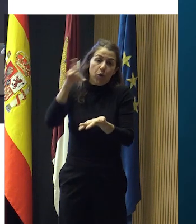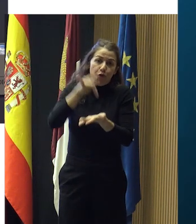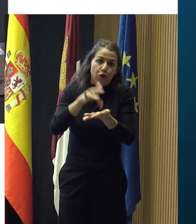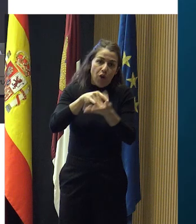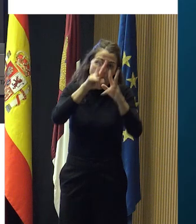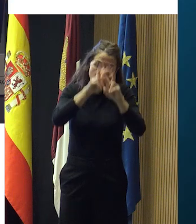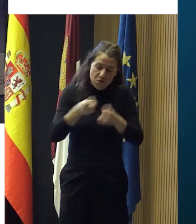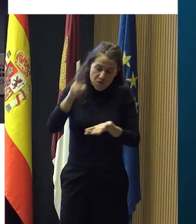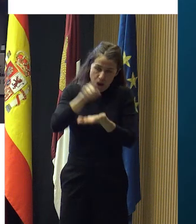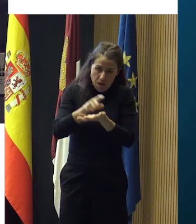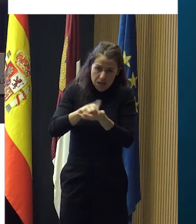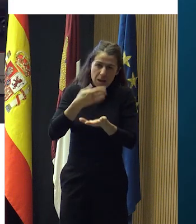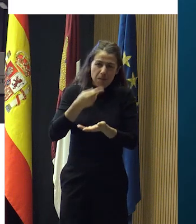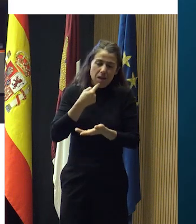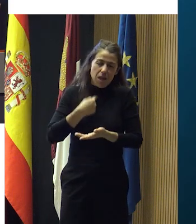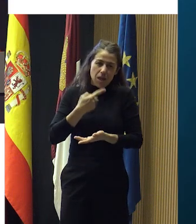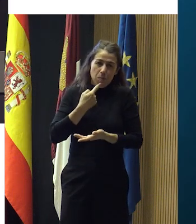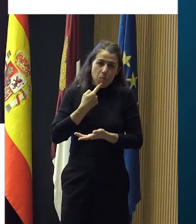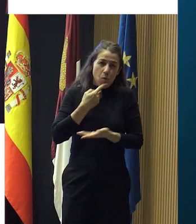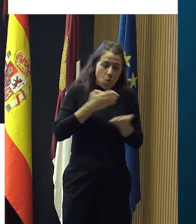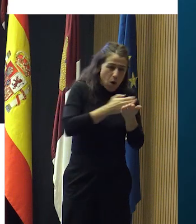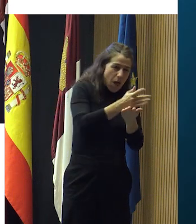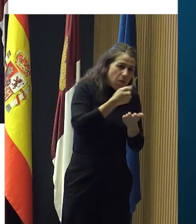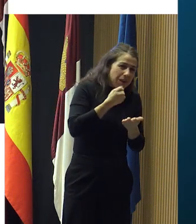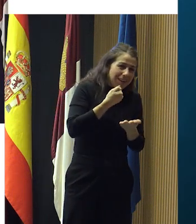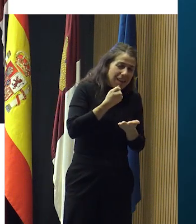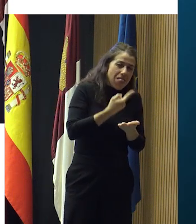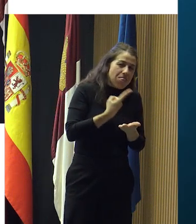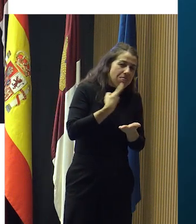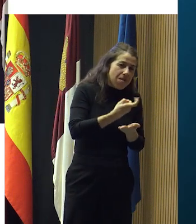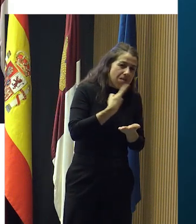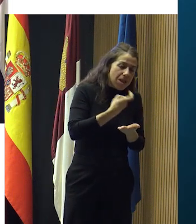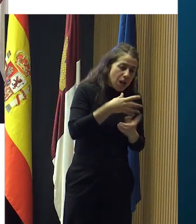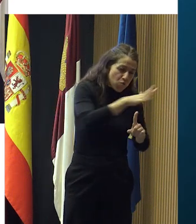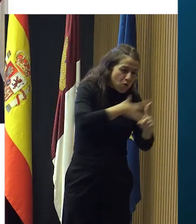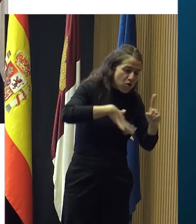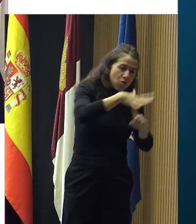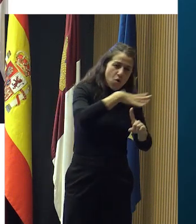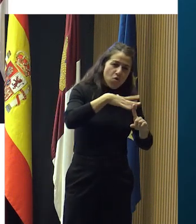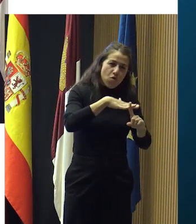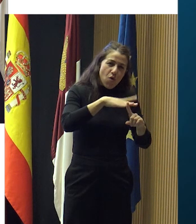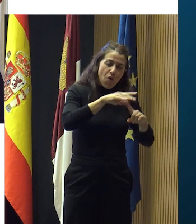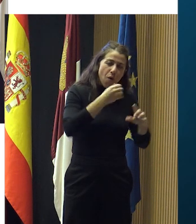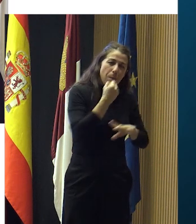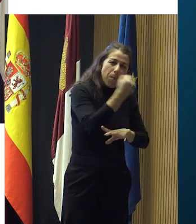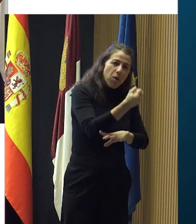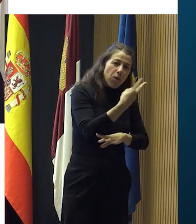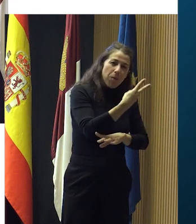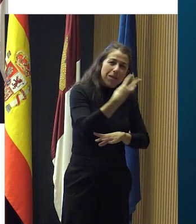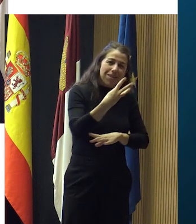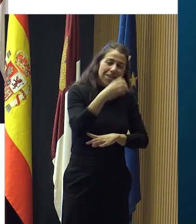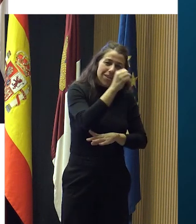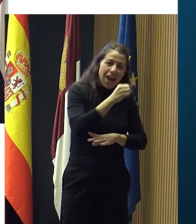a revisiones, y ella me decía, por un lado, que es difícil es encontrar apoyo en tu entorno cuando llevas 23 años